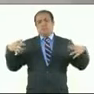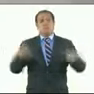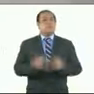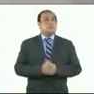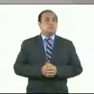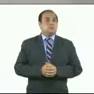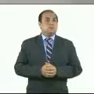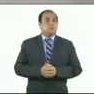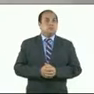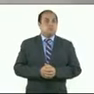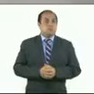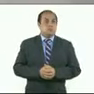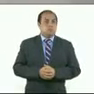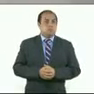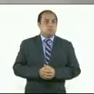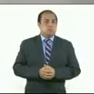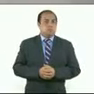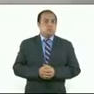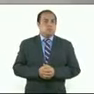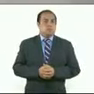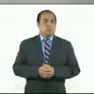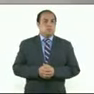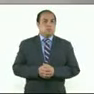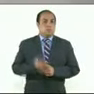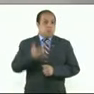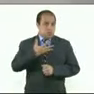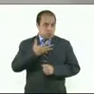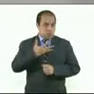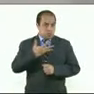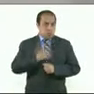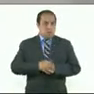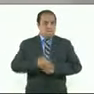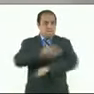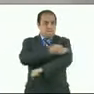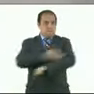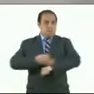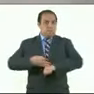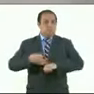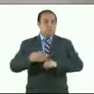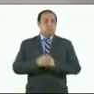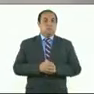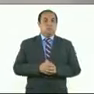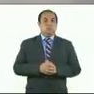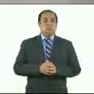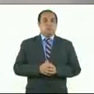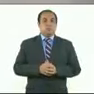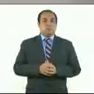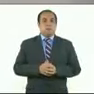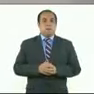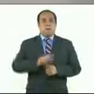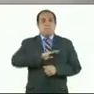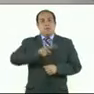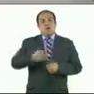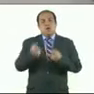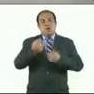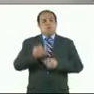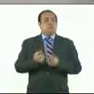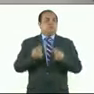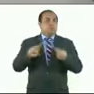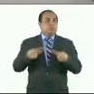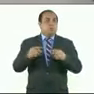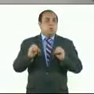donde pues prácticamente pues han sido familias las que han perdido algún ser querido, o en este caso